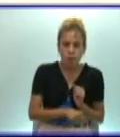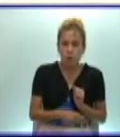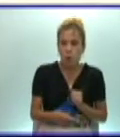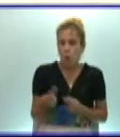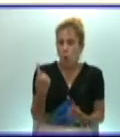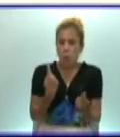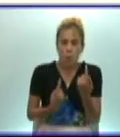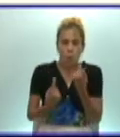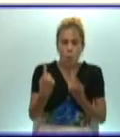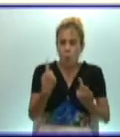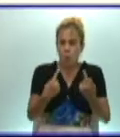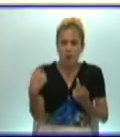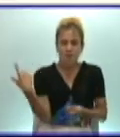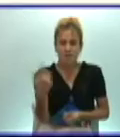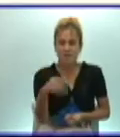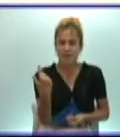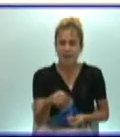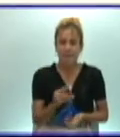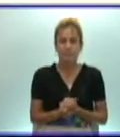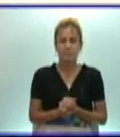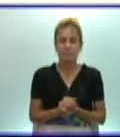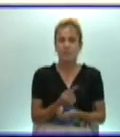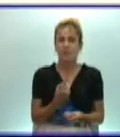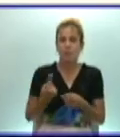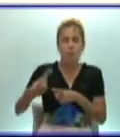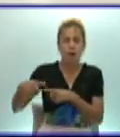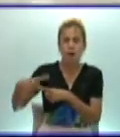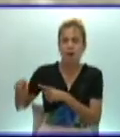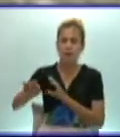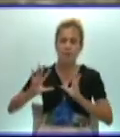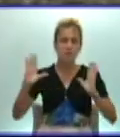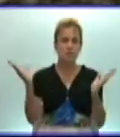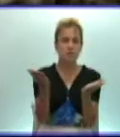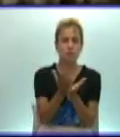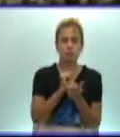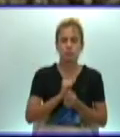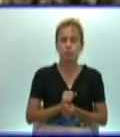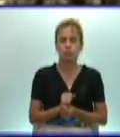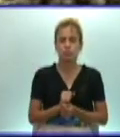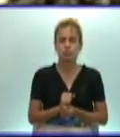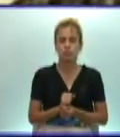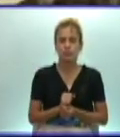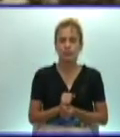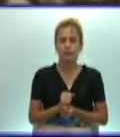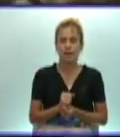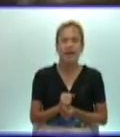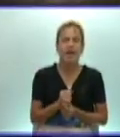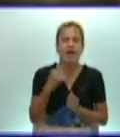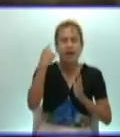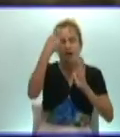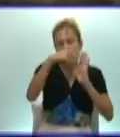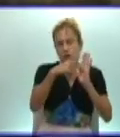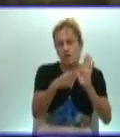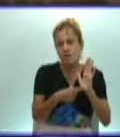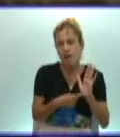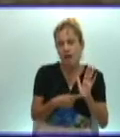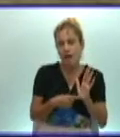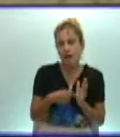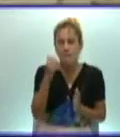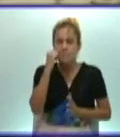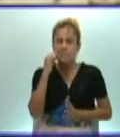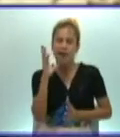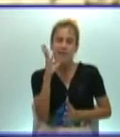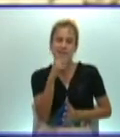cometida contra cualquiera en cualquier parte del mundo. Es la cualidad más linda de un revolucionario.